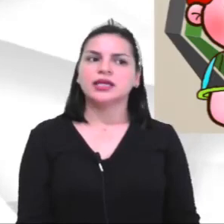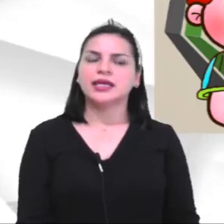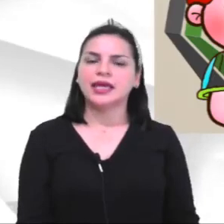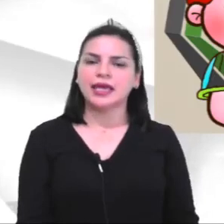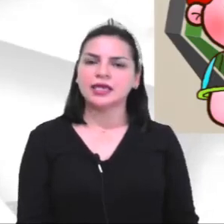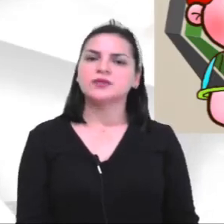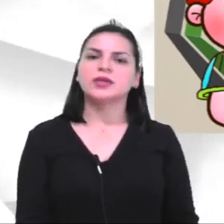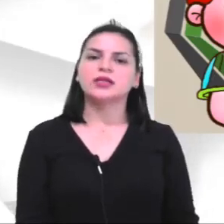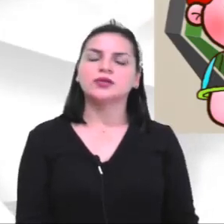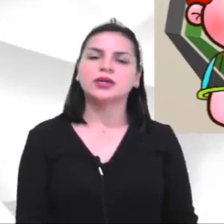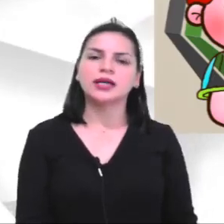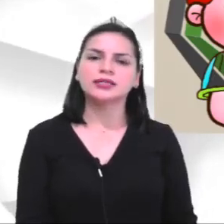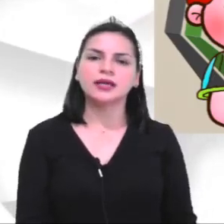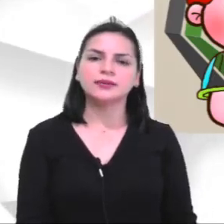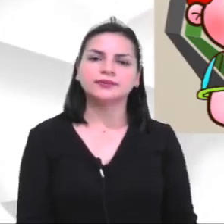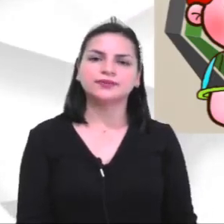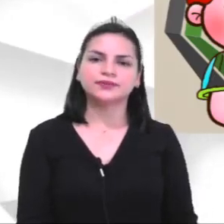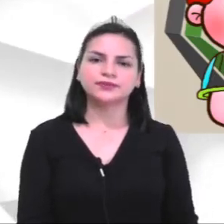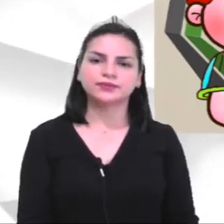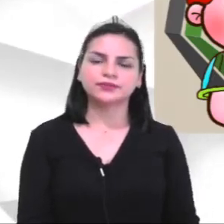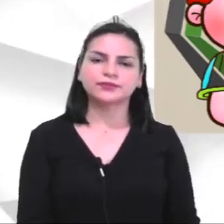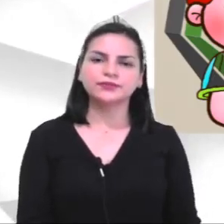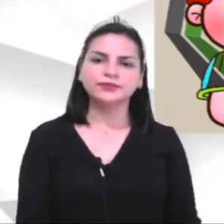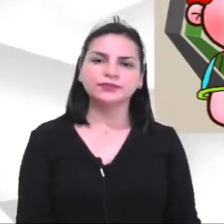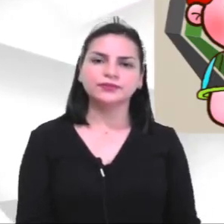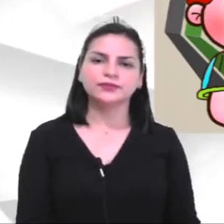¿Sabemos qué es meritocracia?